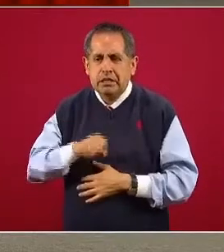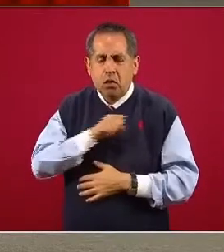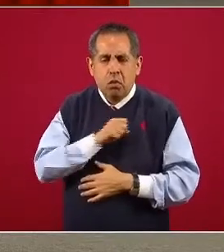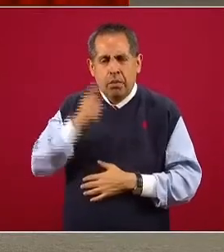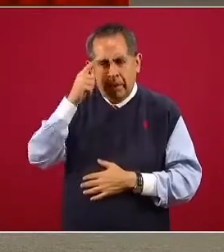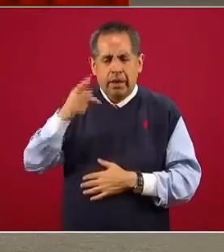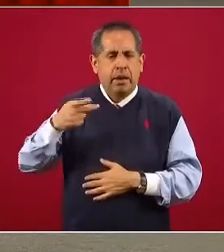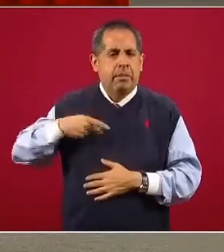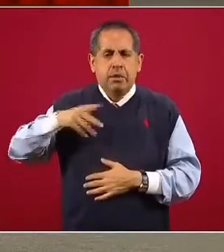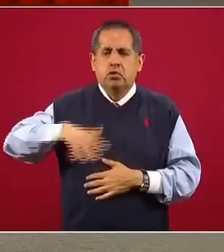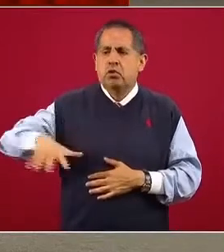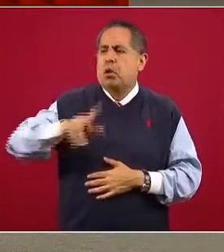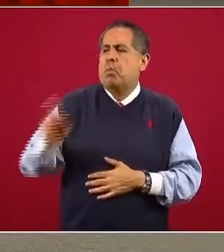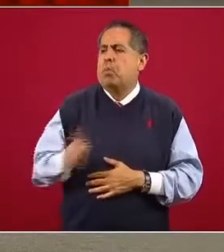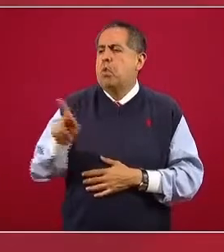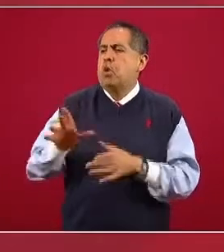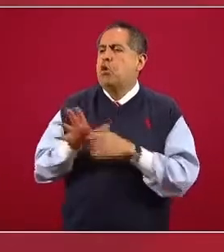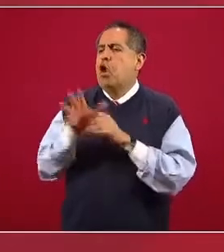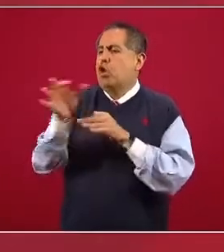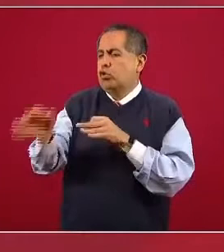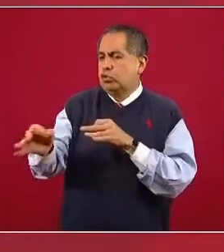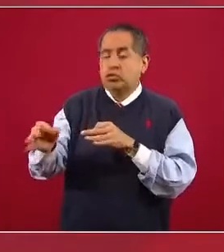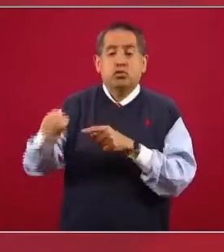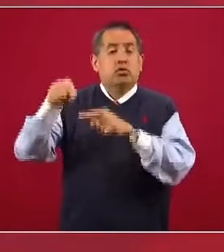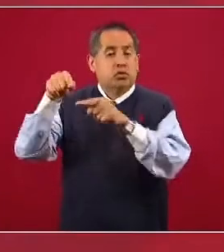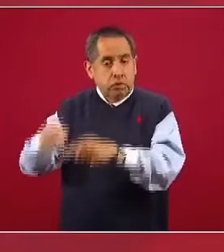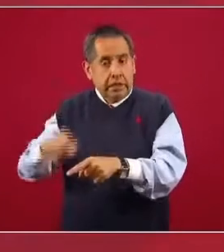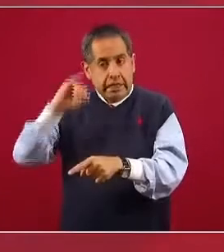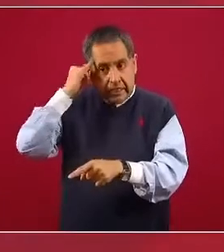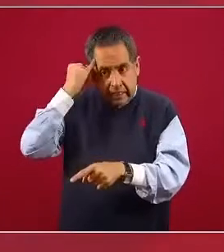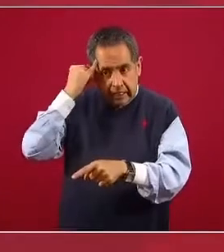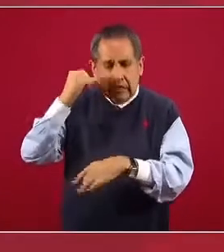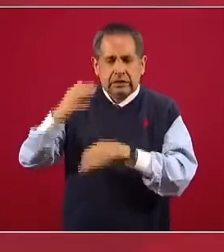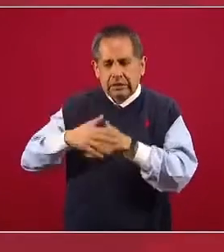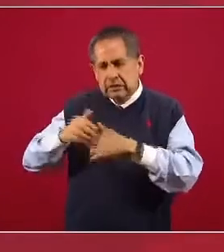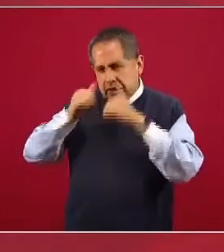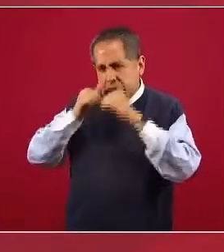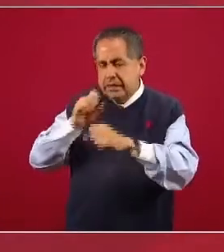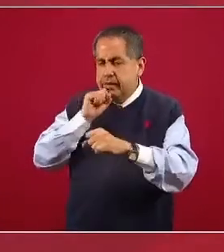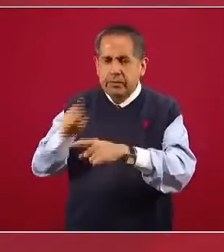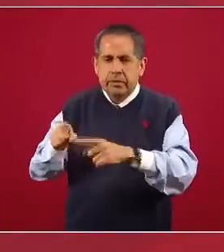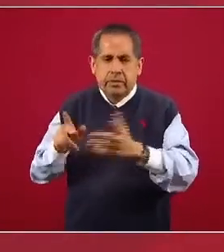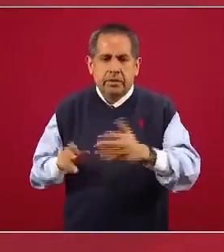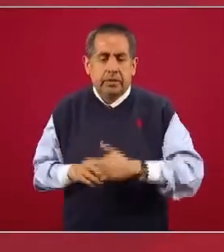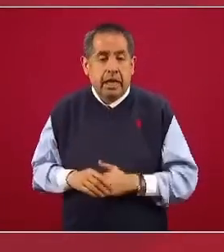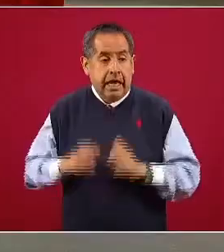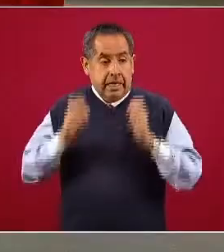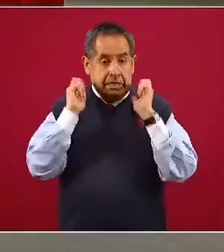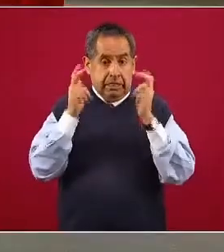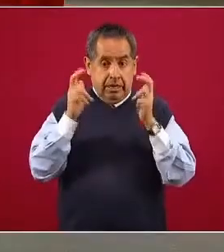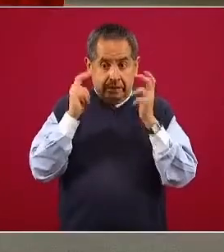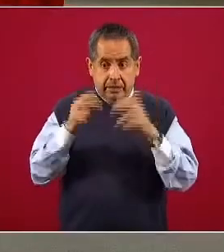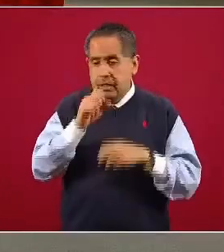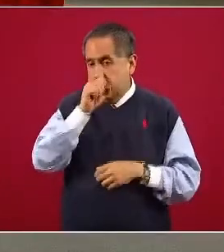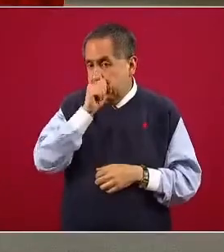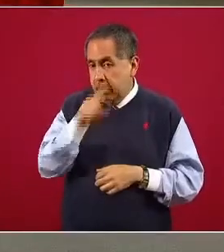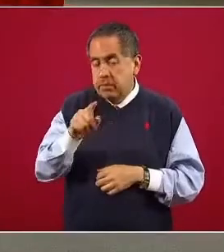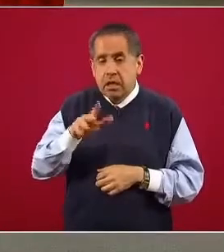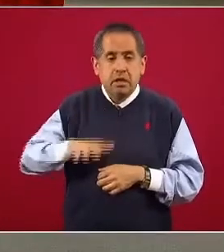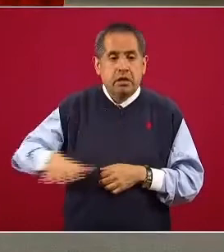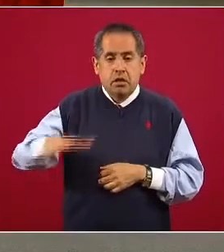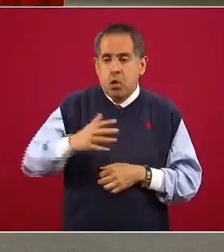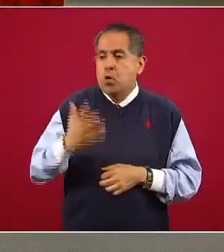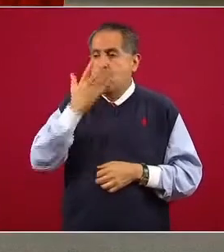en poblaciones rurales y especialmente en poblaciones indígenas. Evidentemente, Chiapas es un estado que también tiene poblaciones